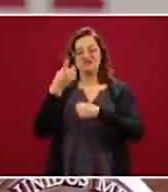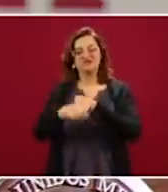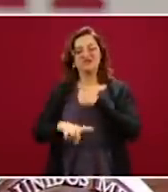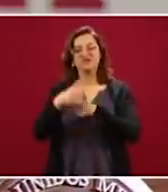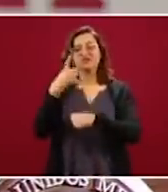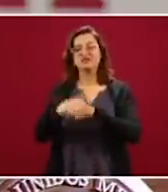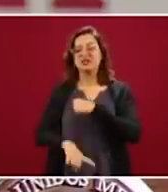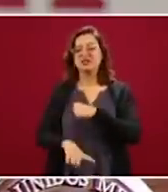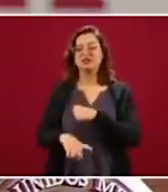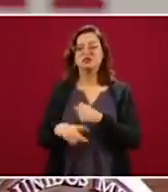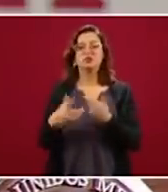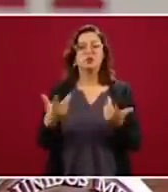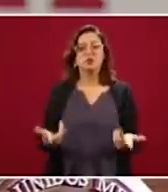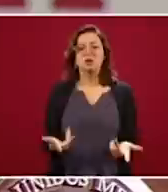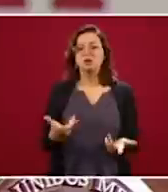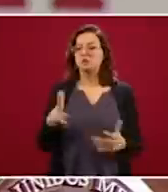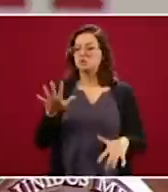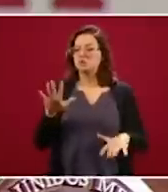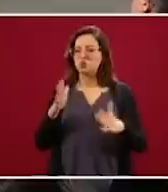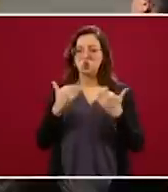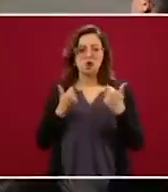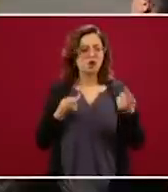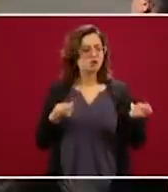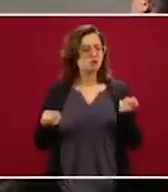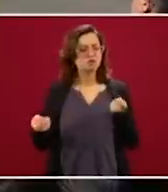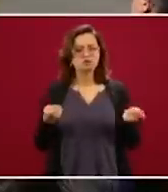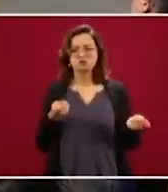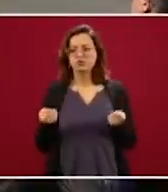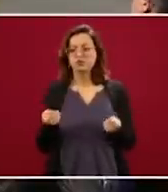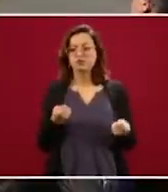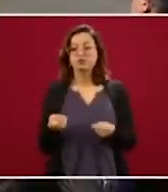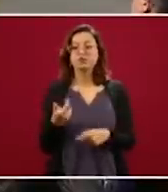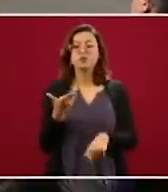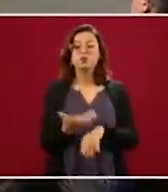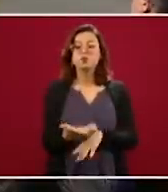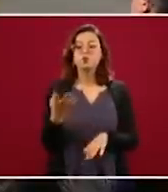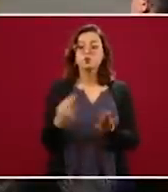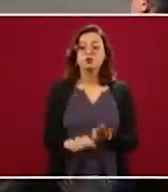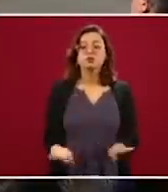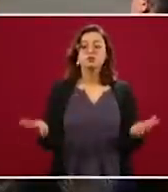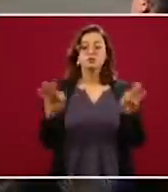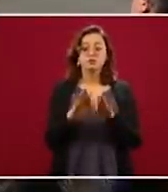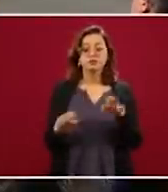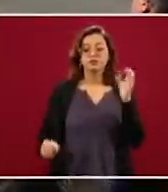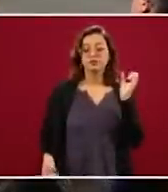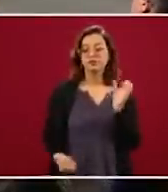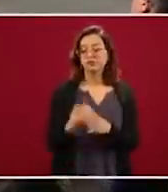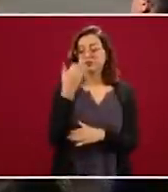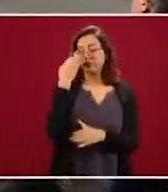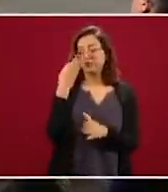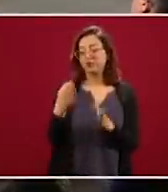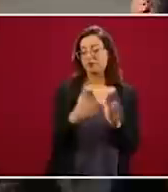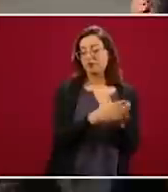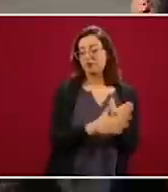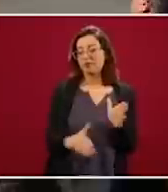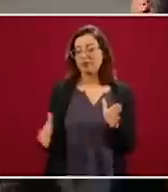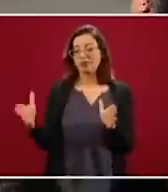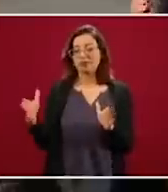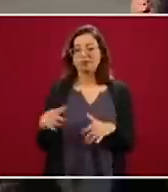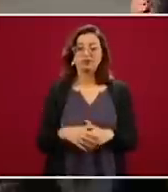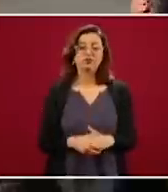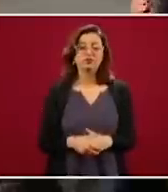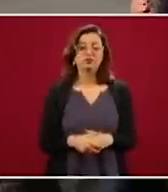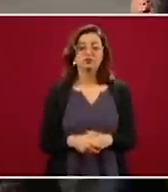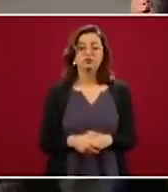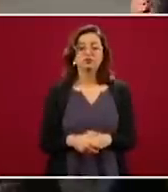clandestina y de las cuales no hay control. Por eso es importante esta nueva etapa. Y bueno, pues partimos